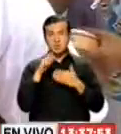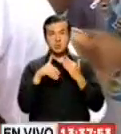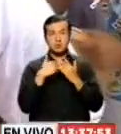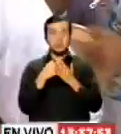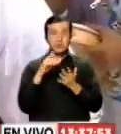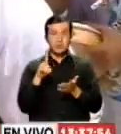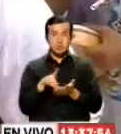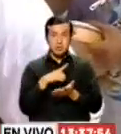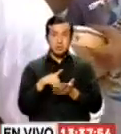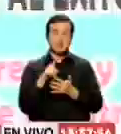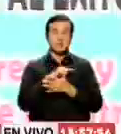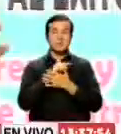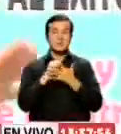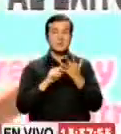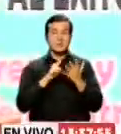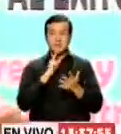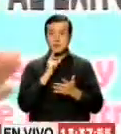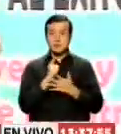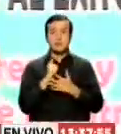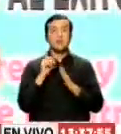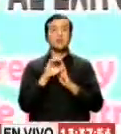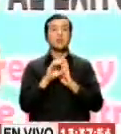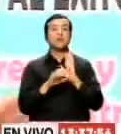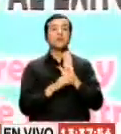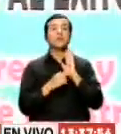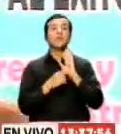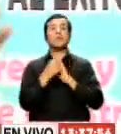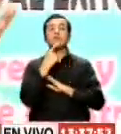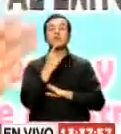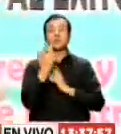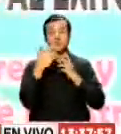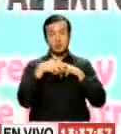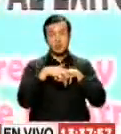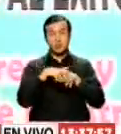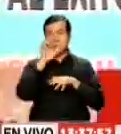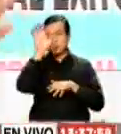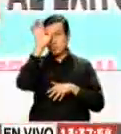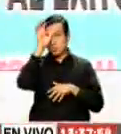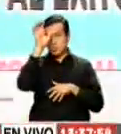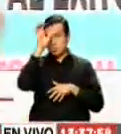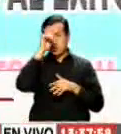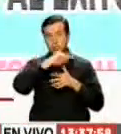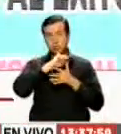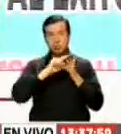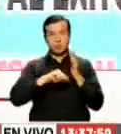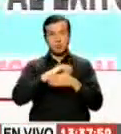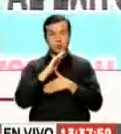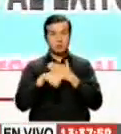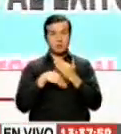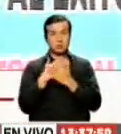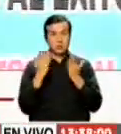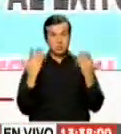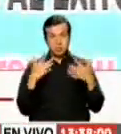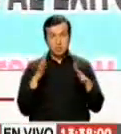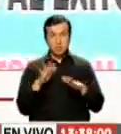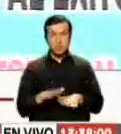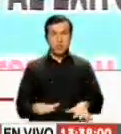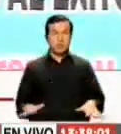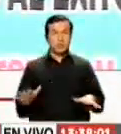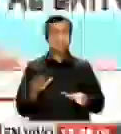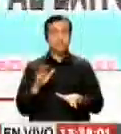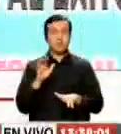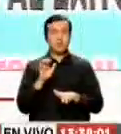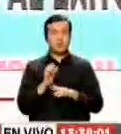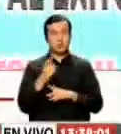danzas que se van a ver a continuación. La Constitución habla de la interculturalidad, de la plurinacionalidad, y nosotros como buenos hermanos ecuatorianos